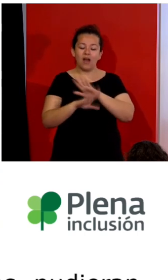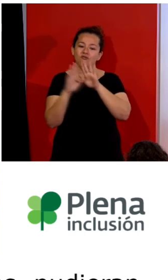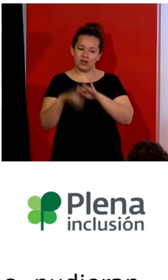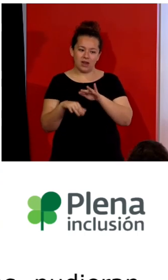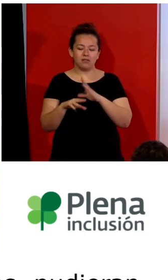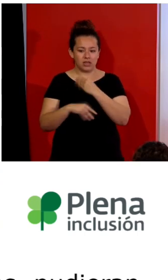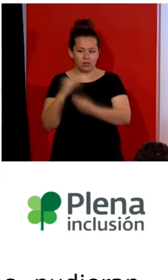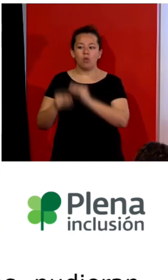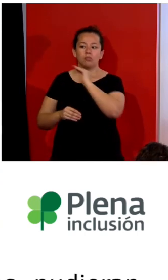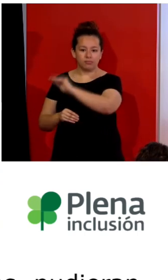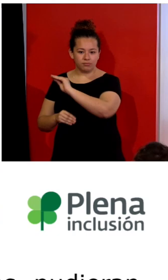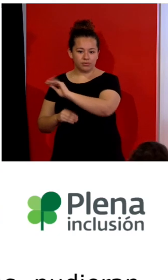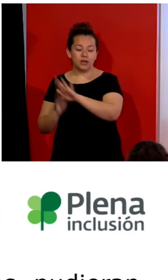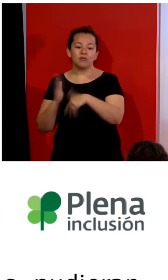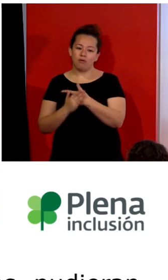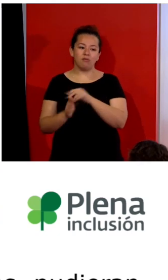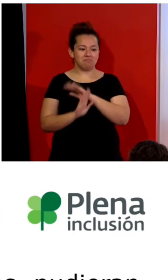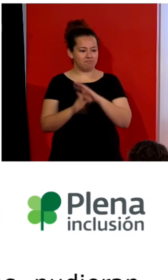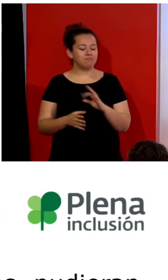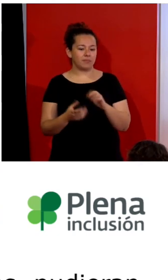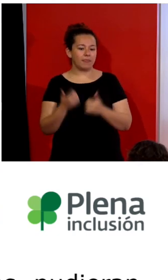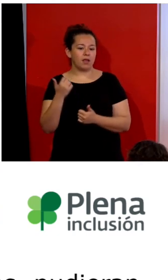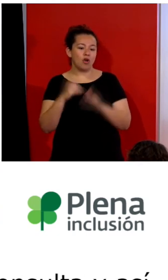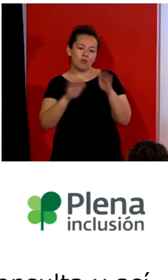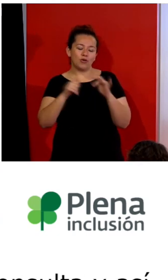recoge en la convocatoria estatal.